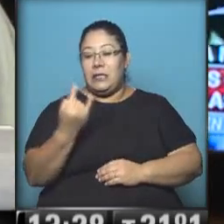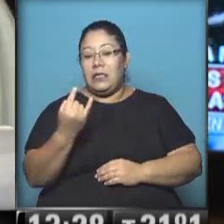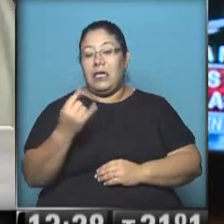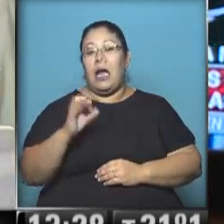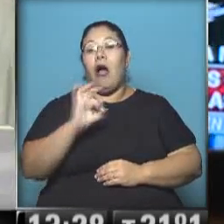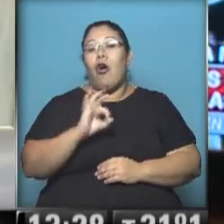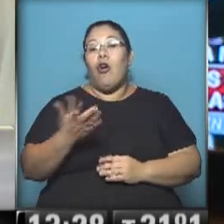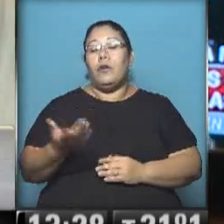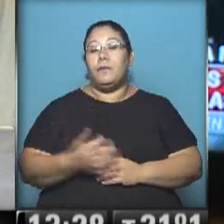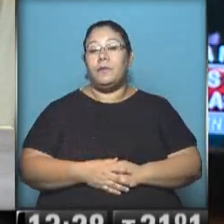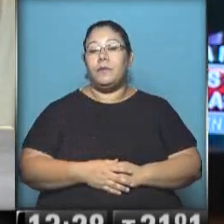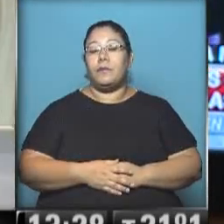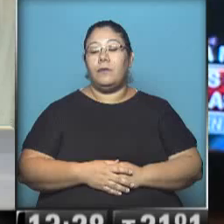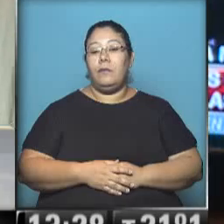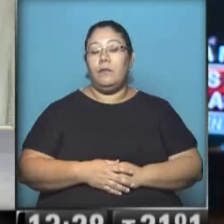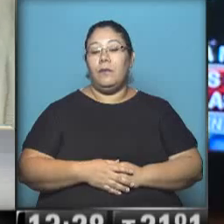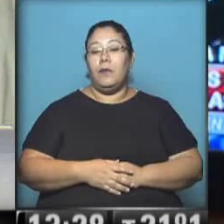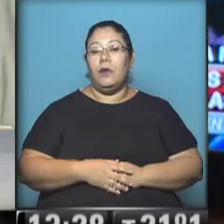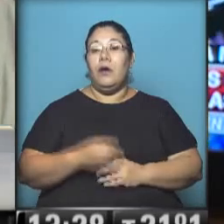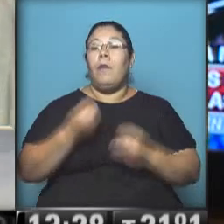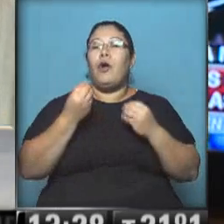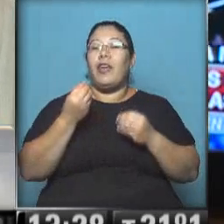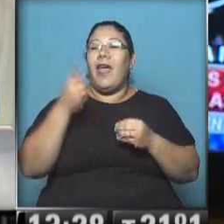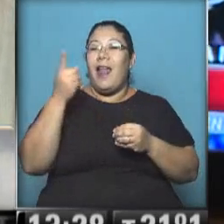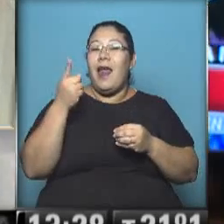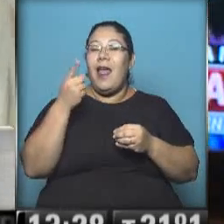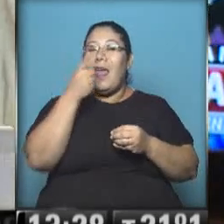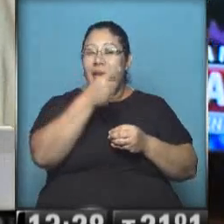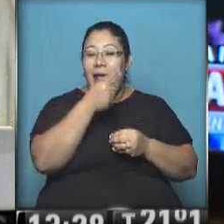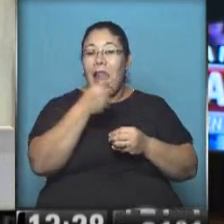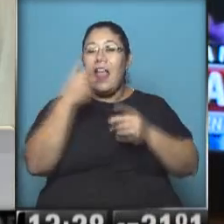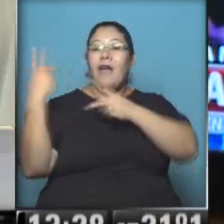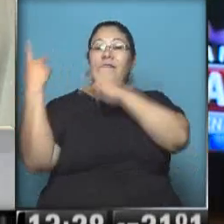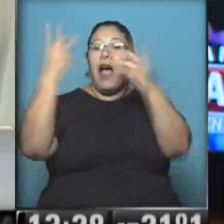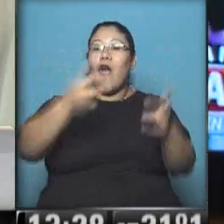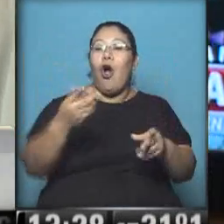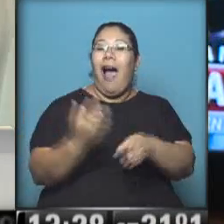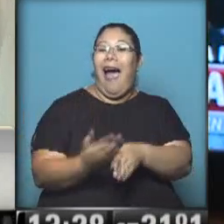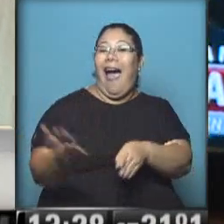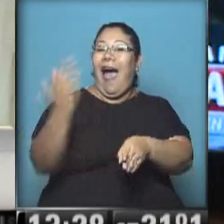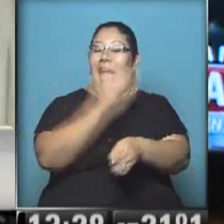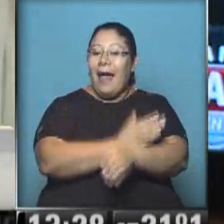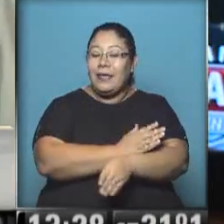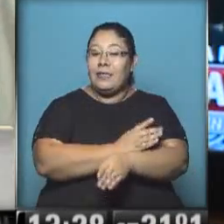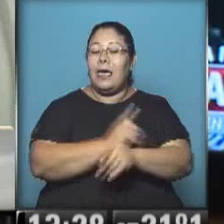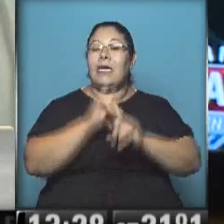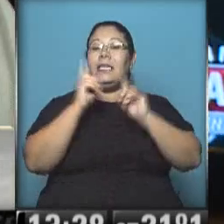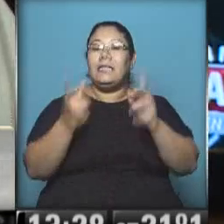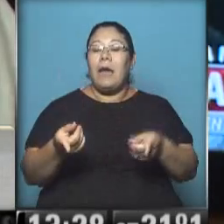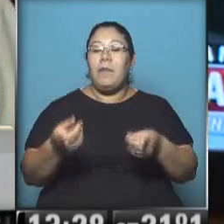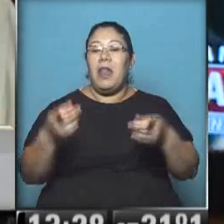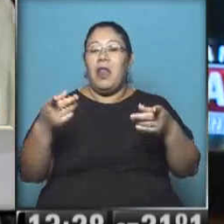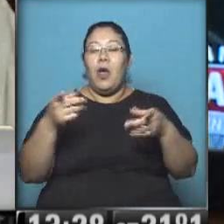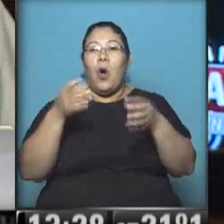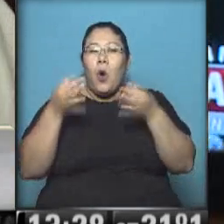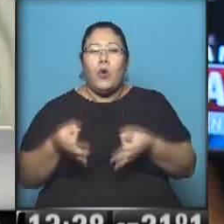es lo sucedido, por qué vino de antemano, por qué la presentación en feria, por qué la presentación es tan endeble y hace